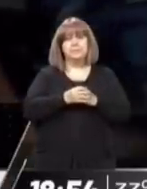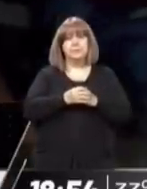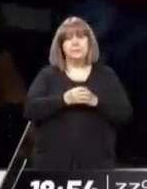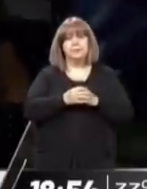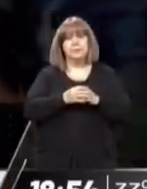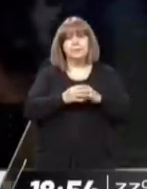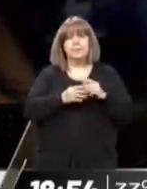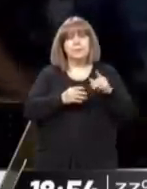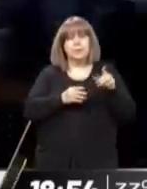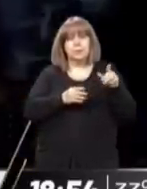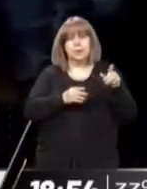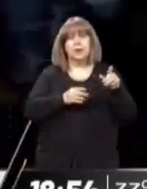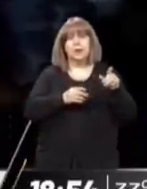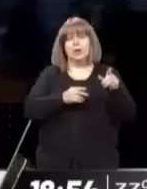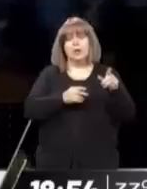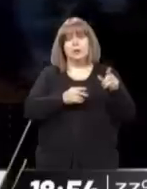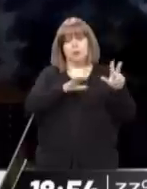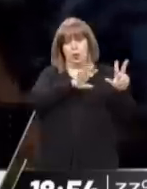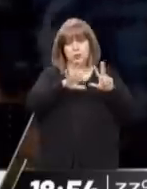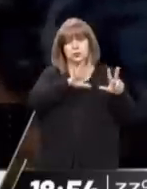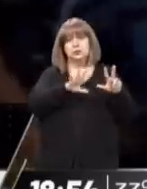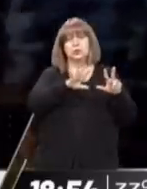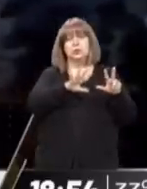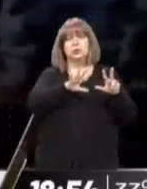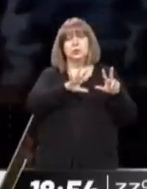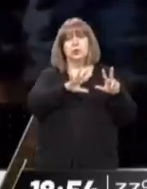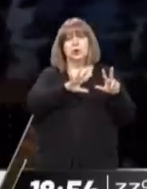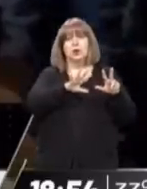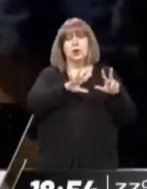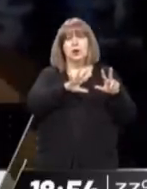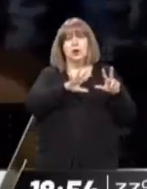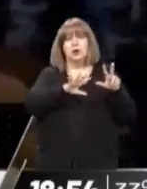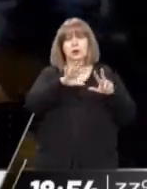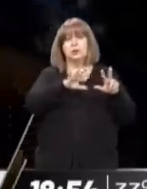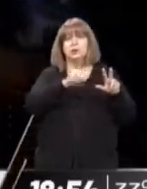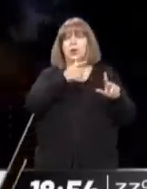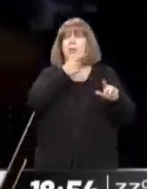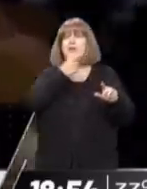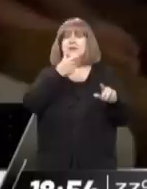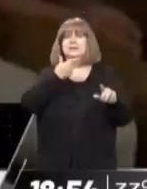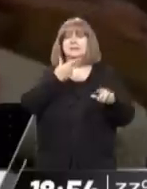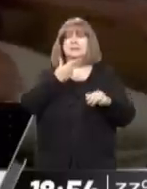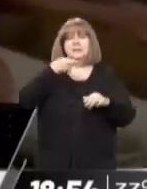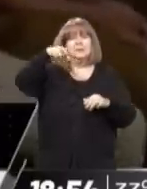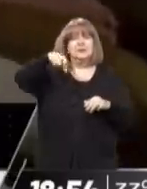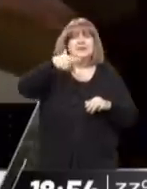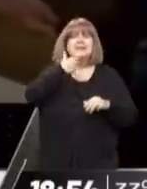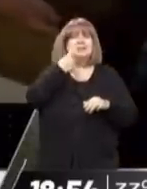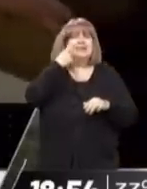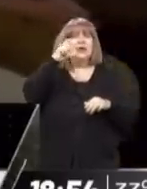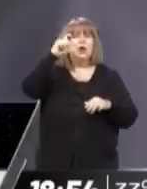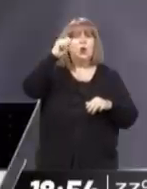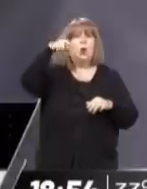de algo tan tremendo como es un crimen, tienen rasgos compatibles con la psicopatía, algo que decía Marcelo Severio,